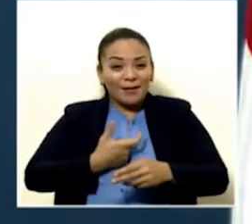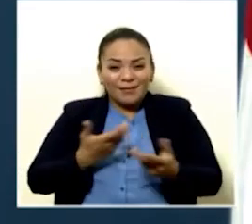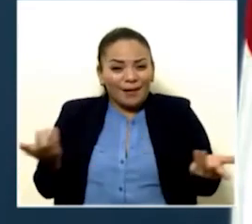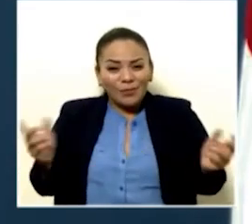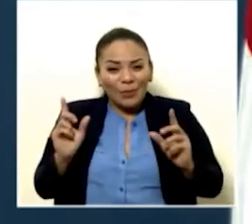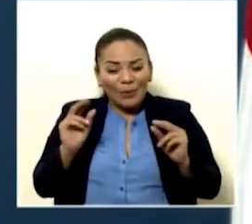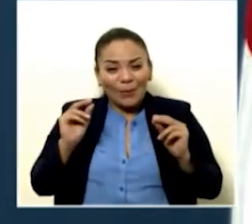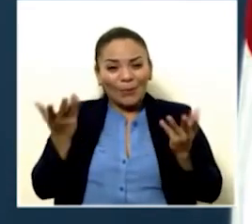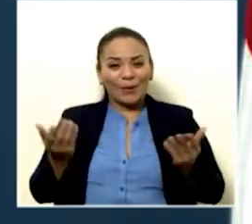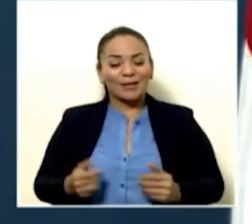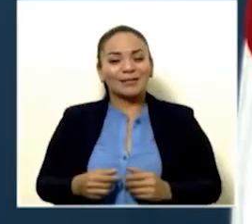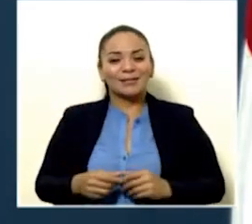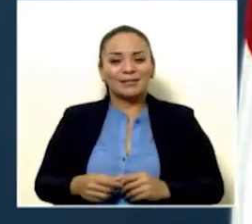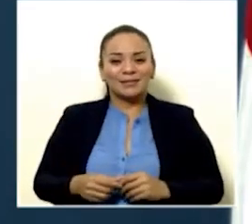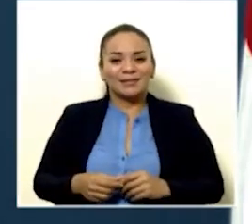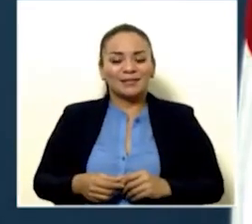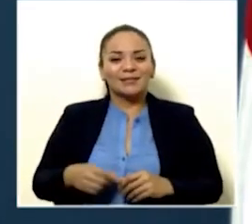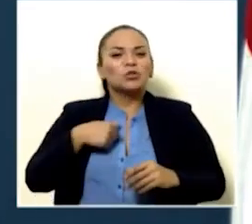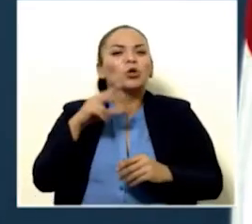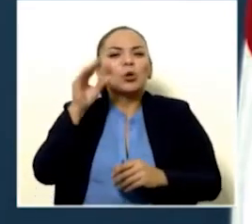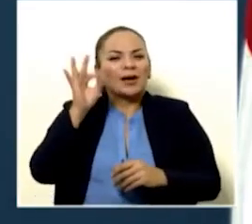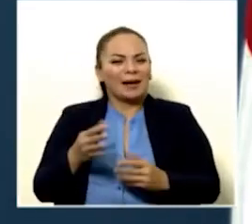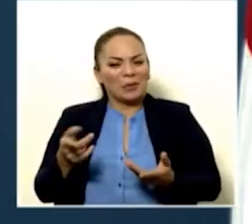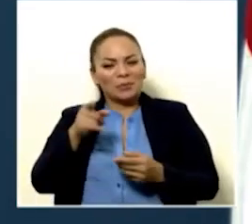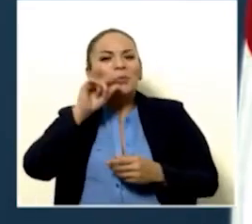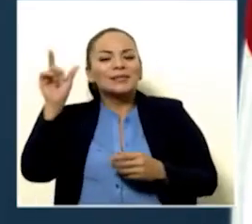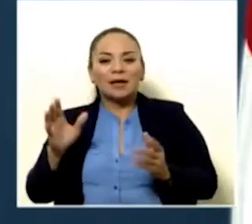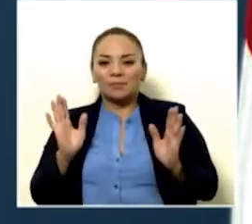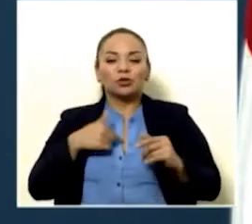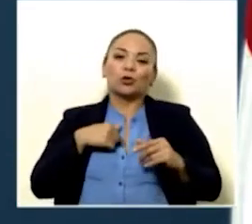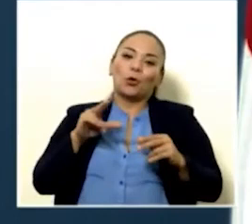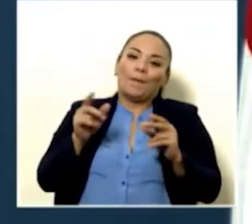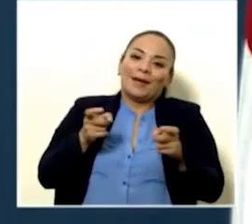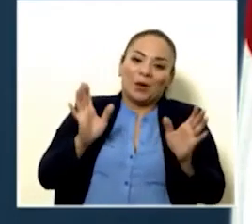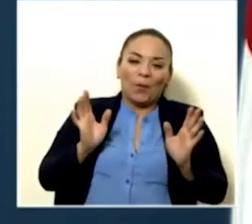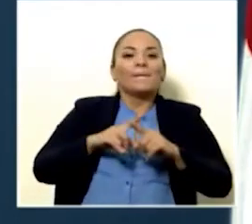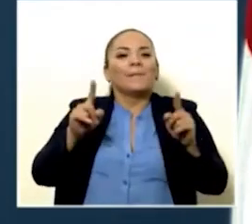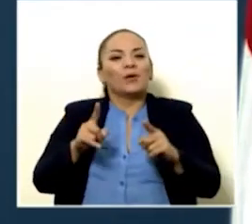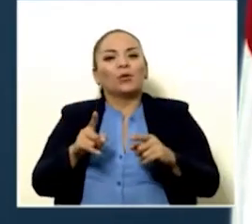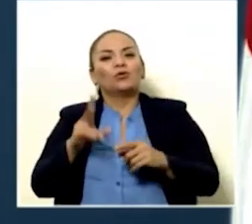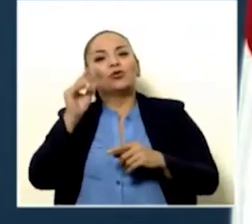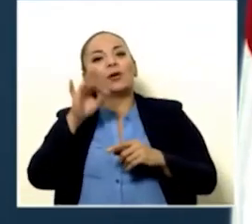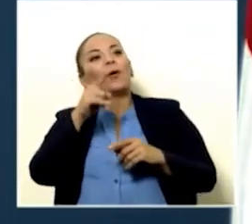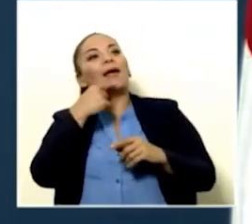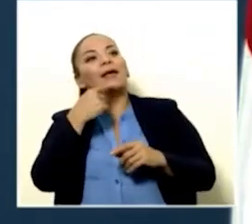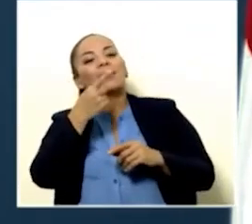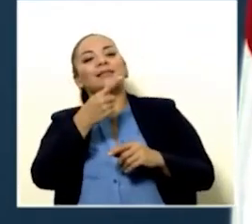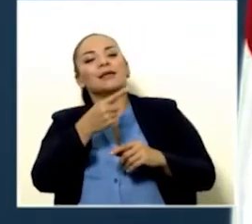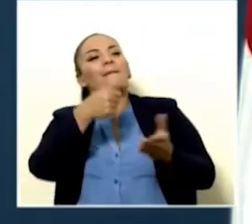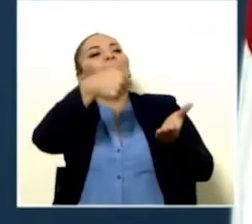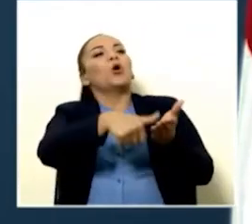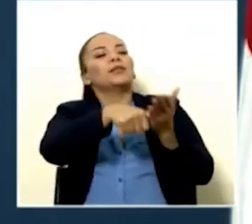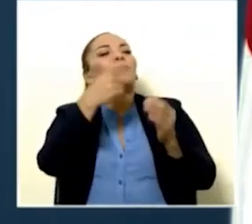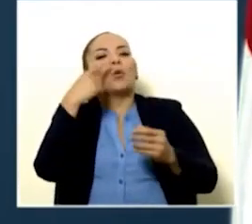alcaldía, y no creo que ese WhatsApp, aunque yo no lo manejo, va a salir: vote por José Adelio,